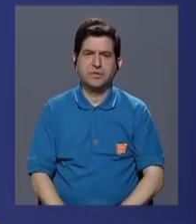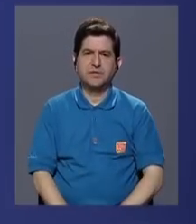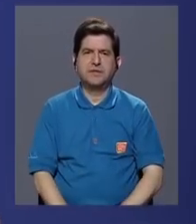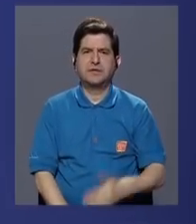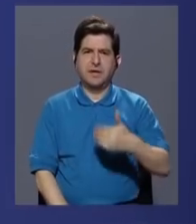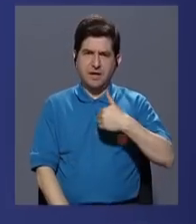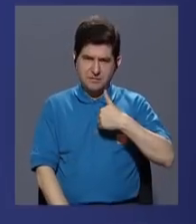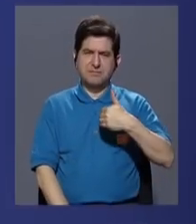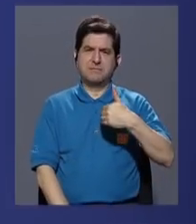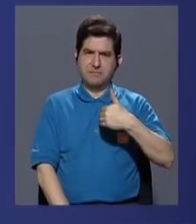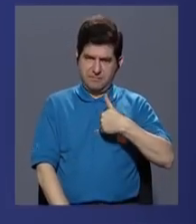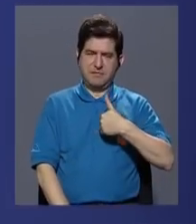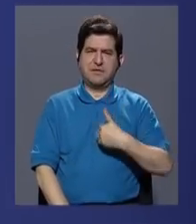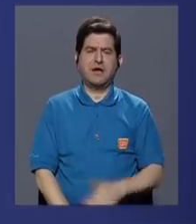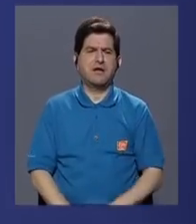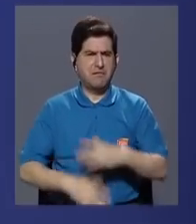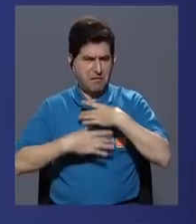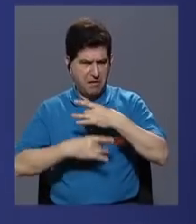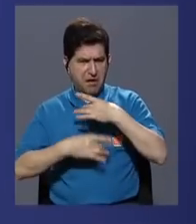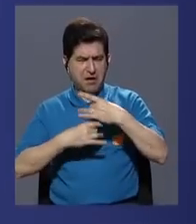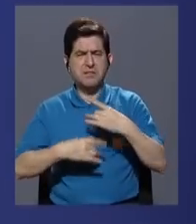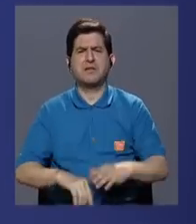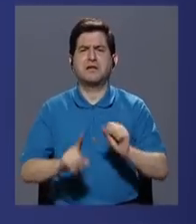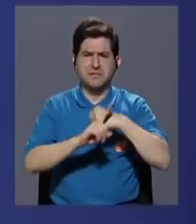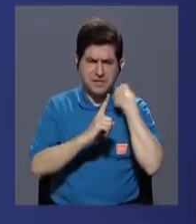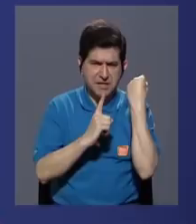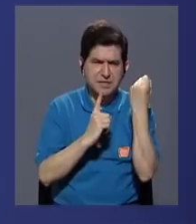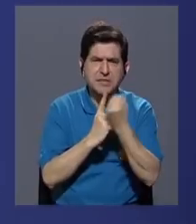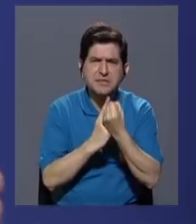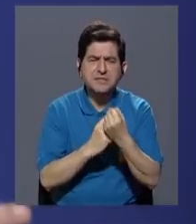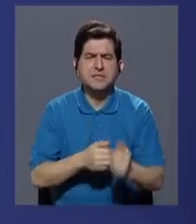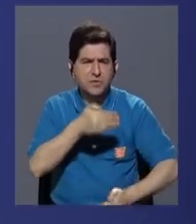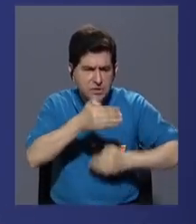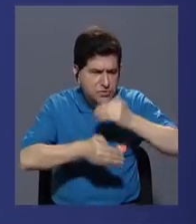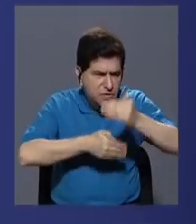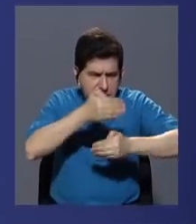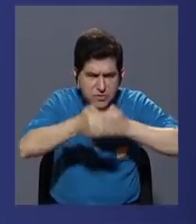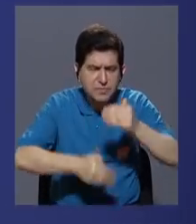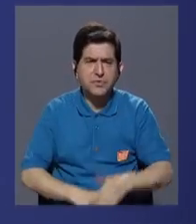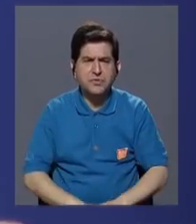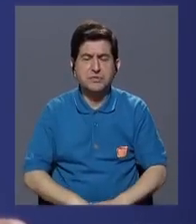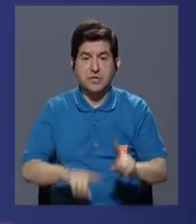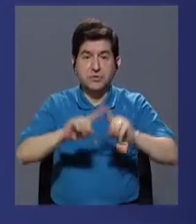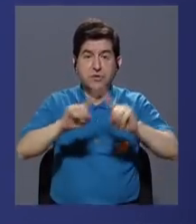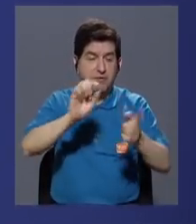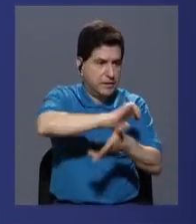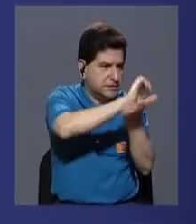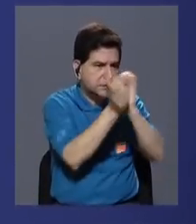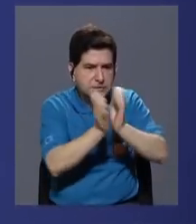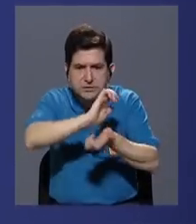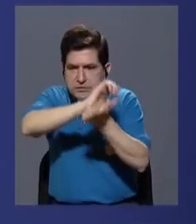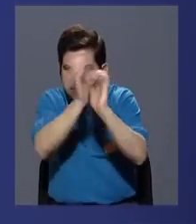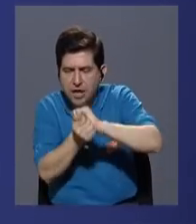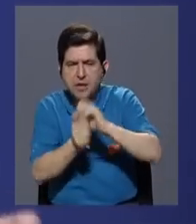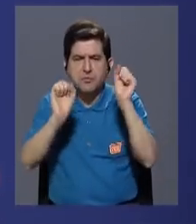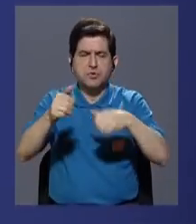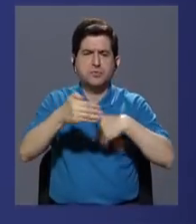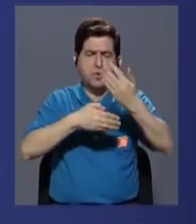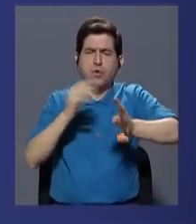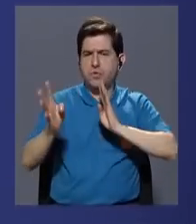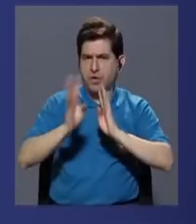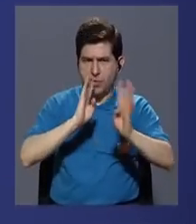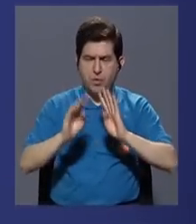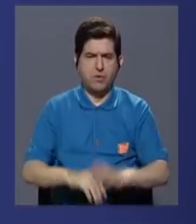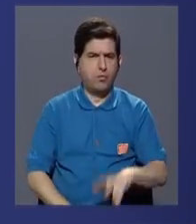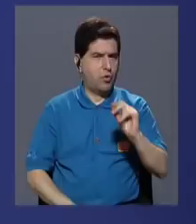resuelta tiene tiene interesantes nudos interesantes puntos de giro de los